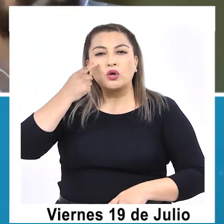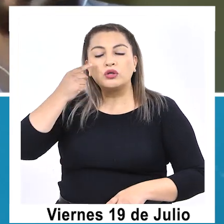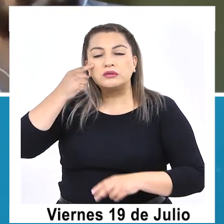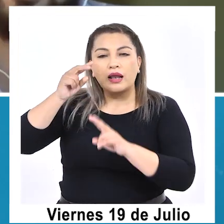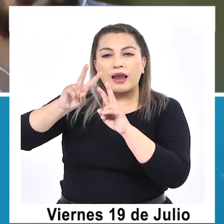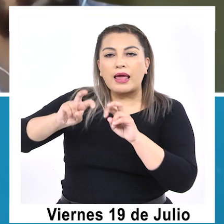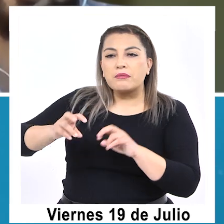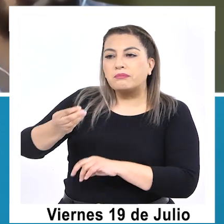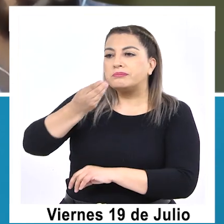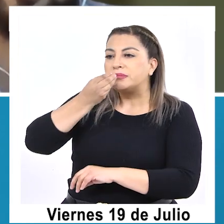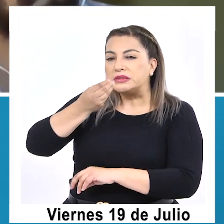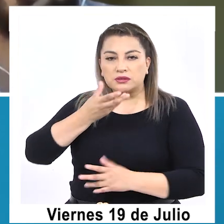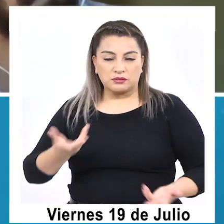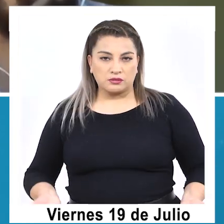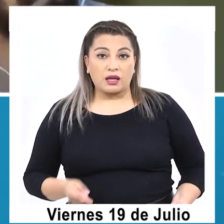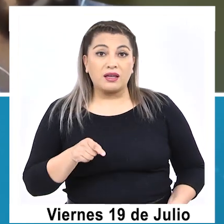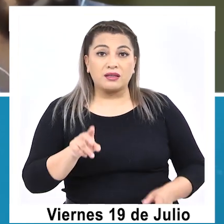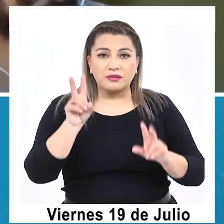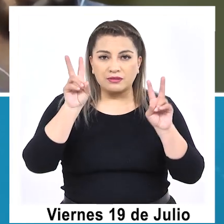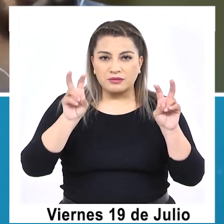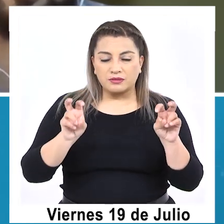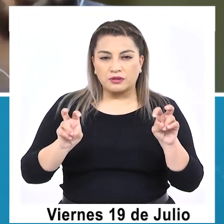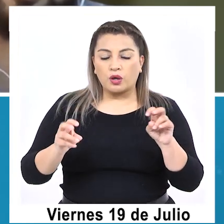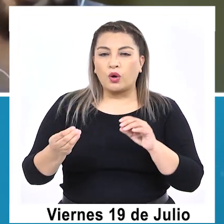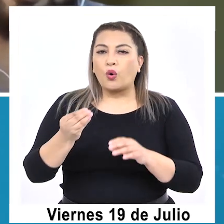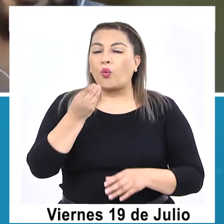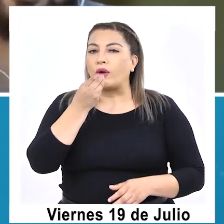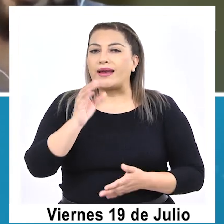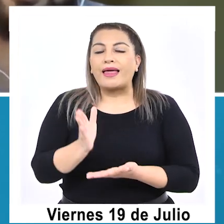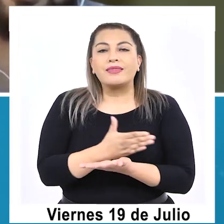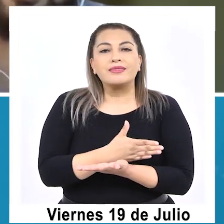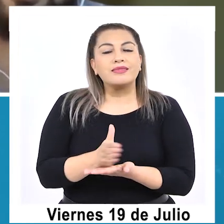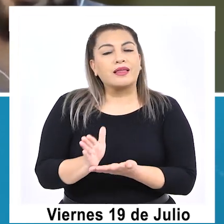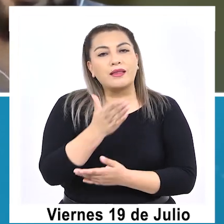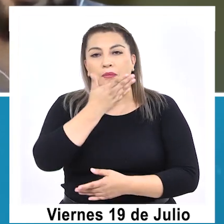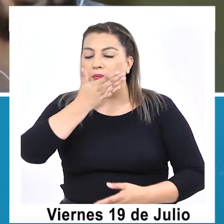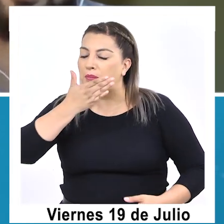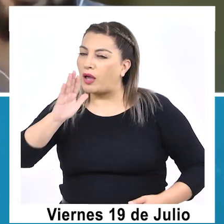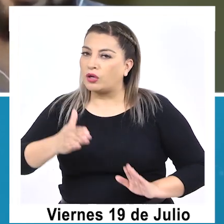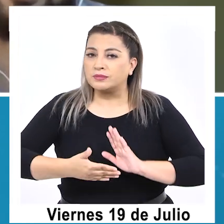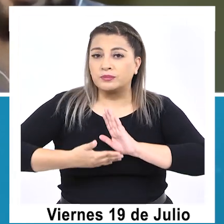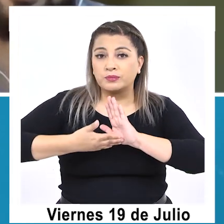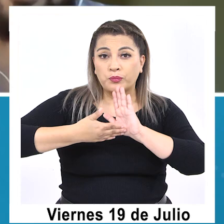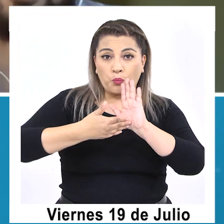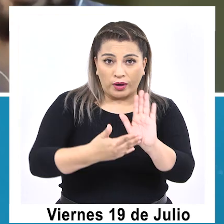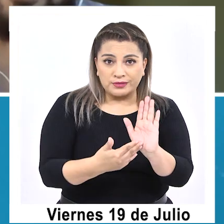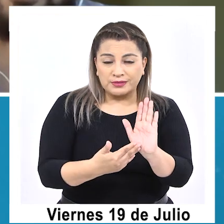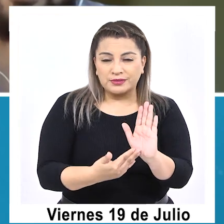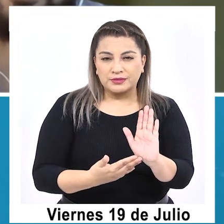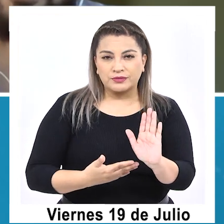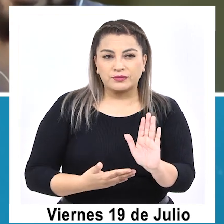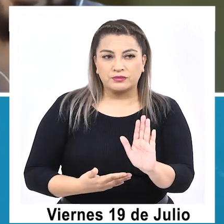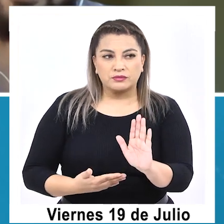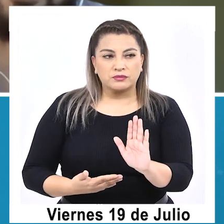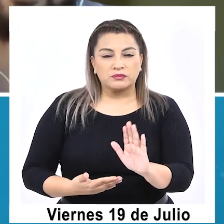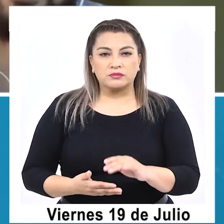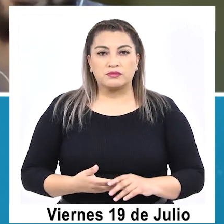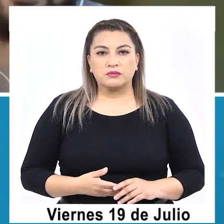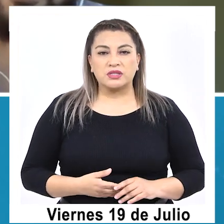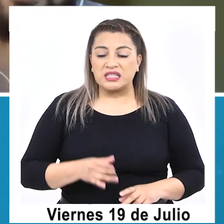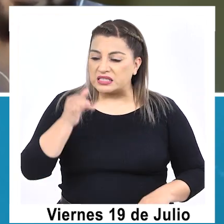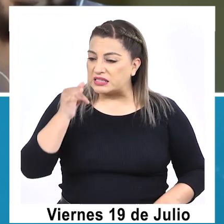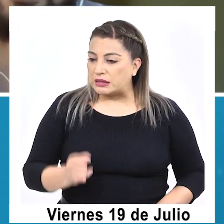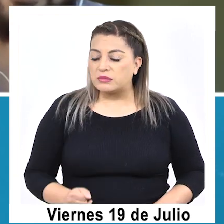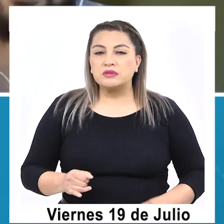sus resultados. En ese sentido, una de las dietas que tiene mayor evidencia y no tiene ningún grado de discusión,